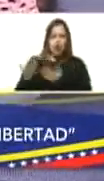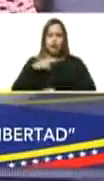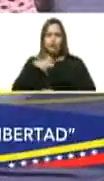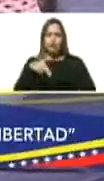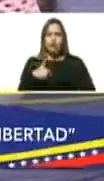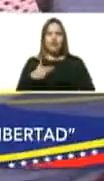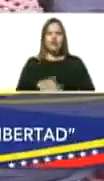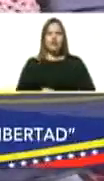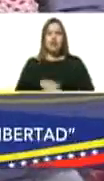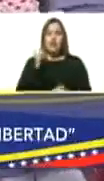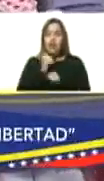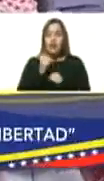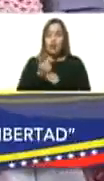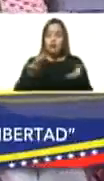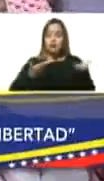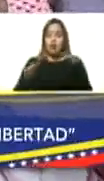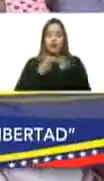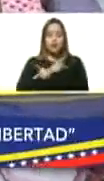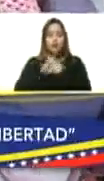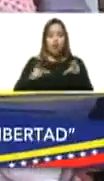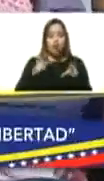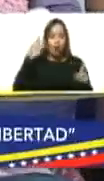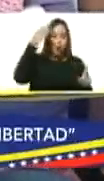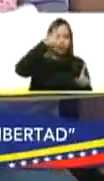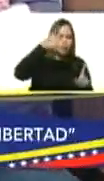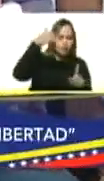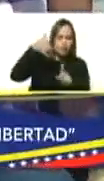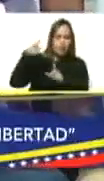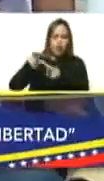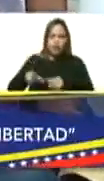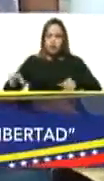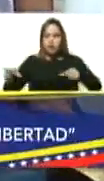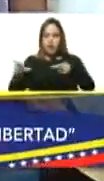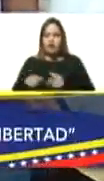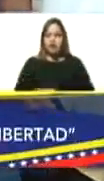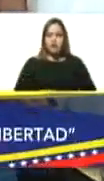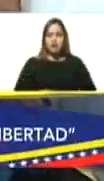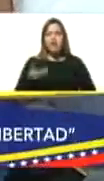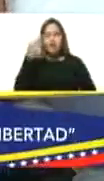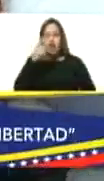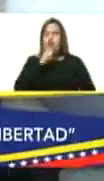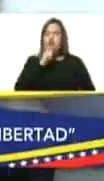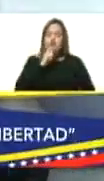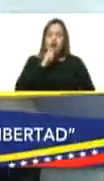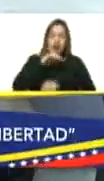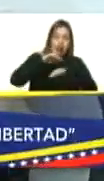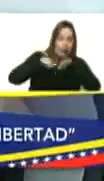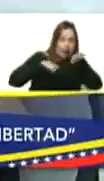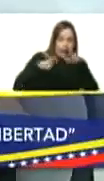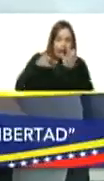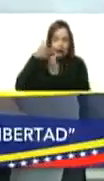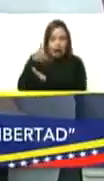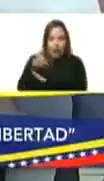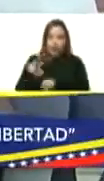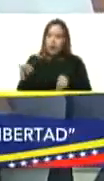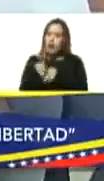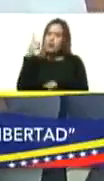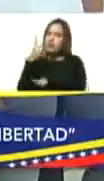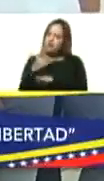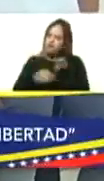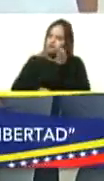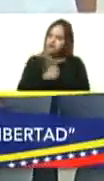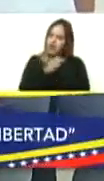como servidores públicos, dirigirnos a cada uno de los rincones, por muy intrincado que se encuentre, allí debe haber la presencia, en este caso,